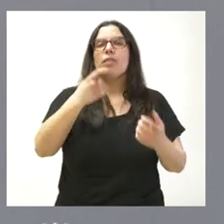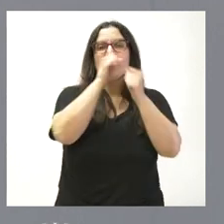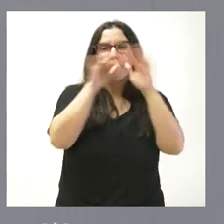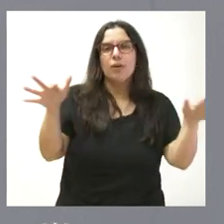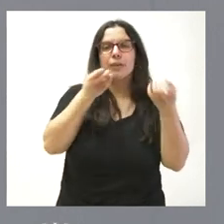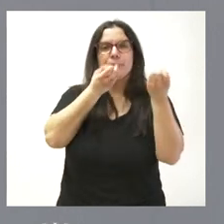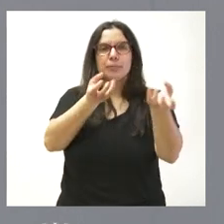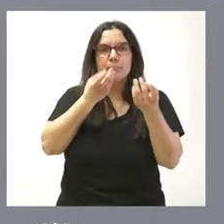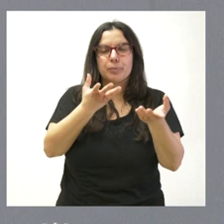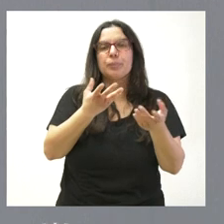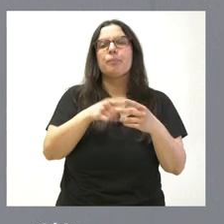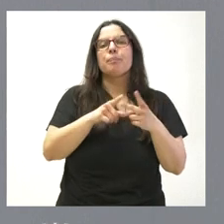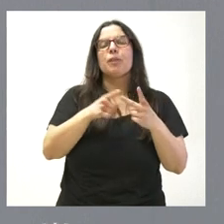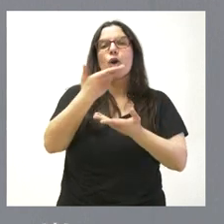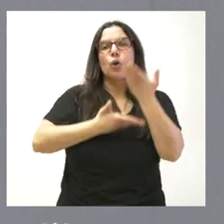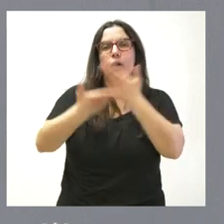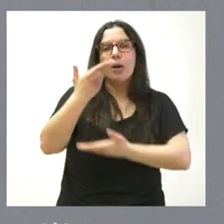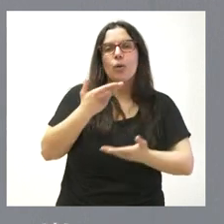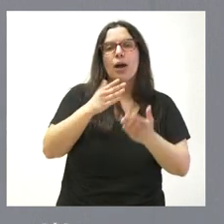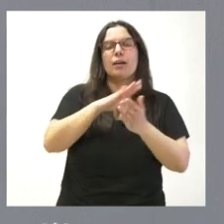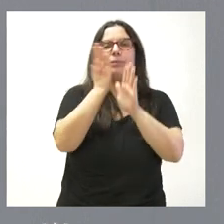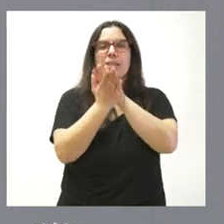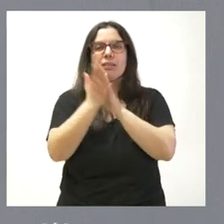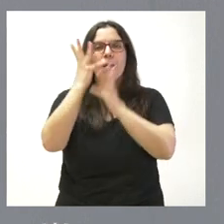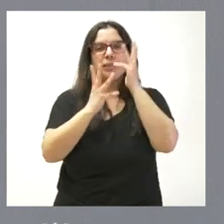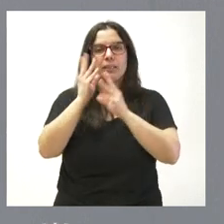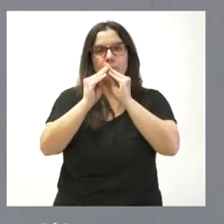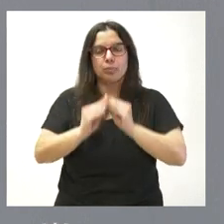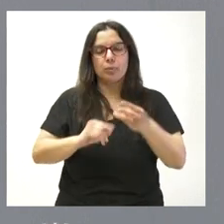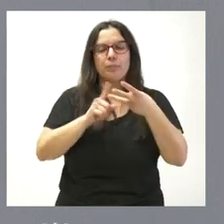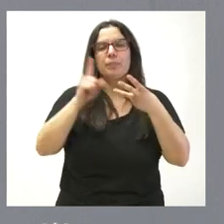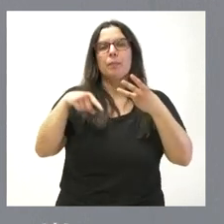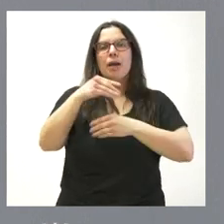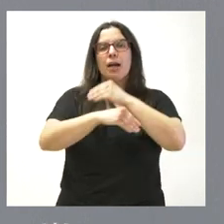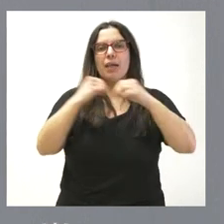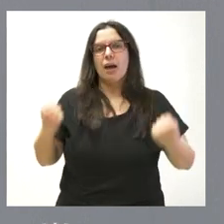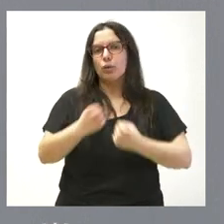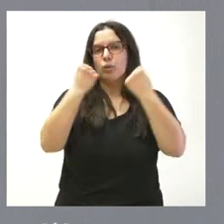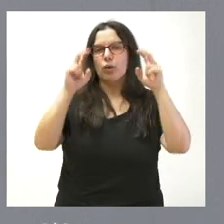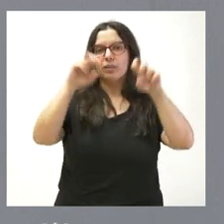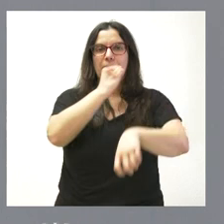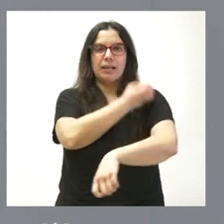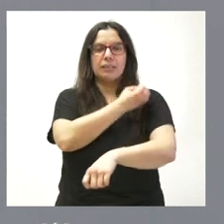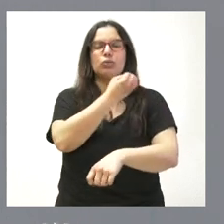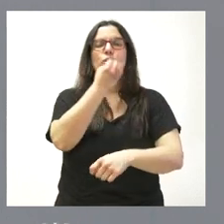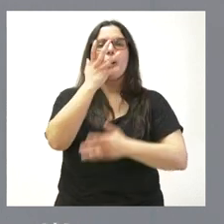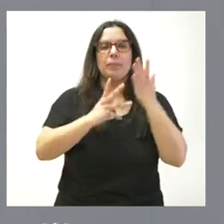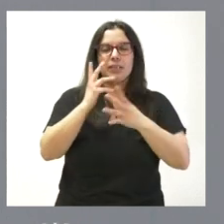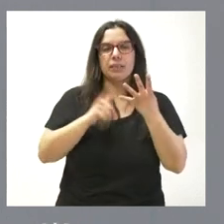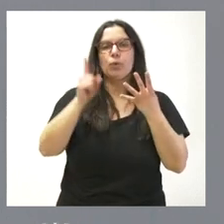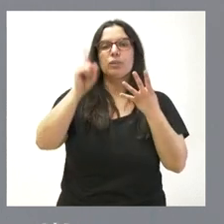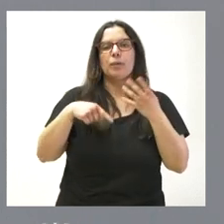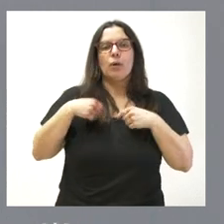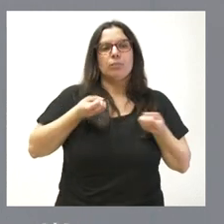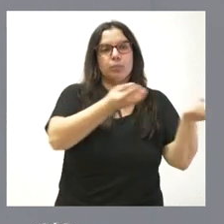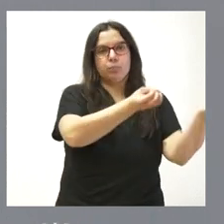información colaborar en la tramitación de expedientes administrativos realizar actuaciones en materia de registros administrativos servir de cauce para el